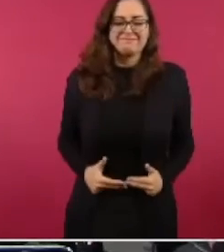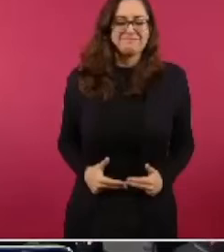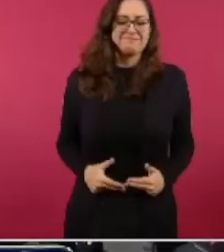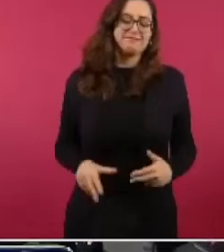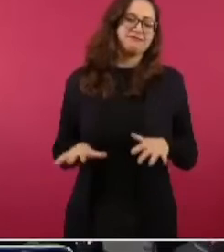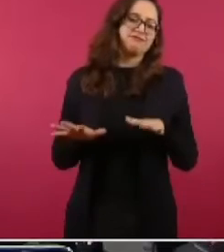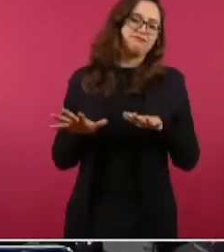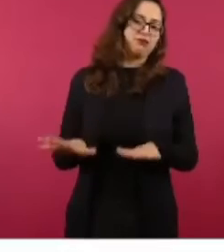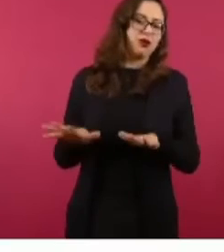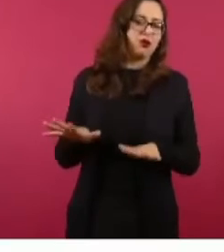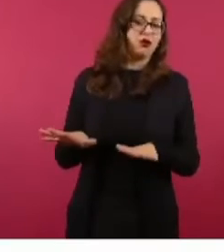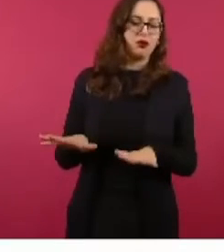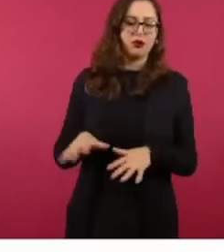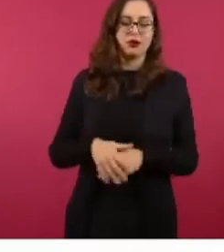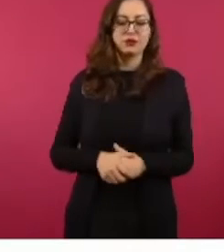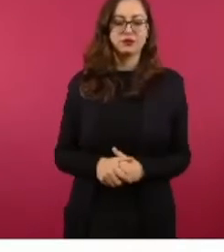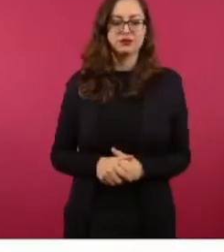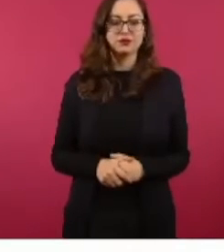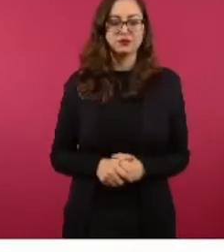excepcional,